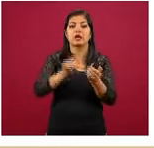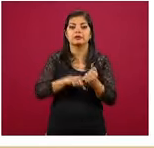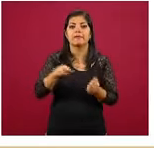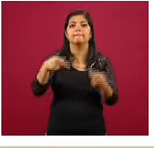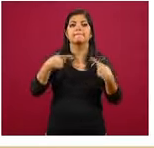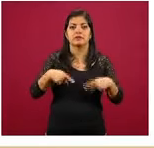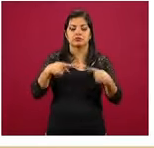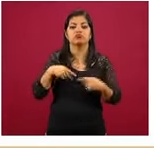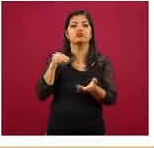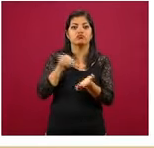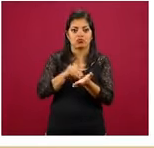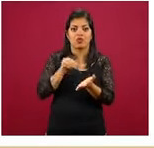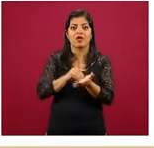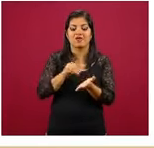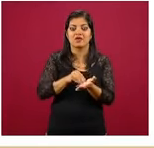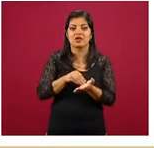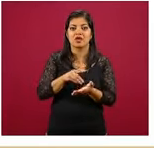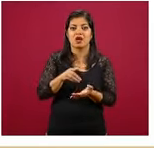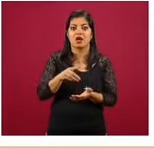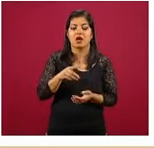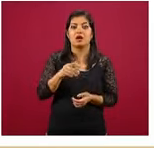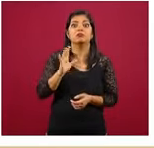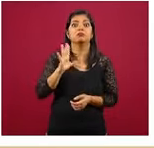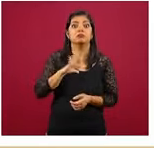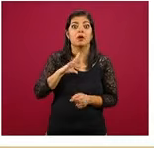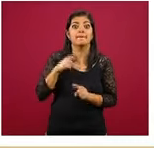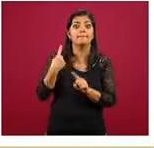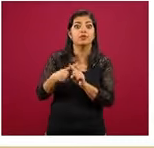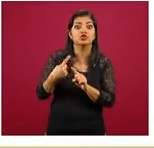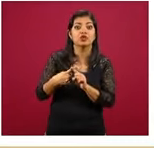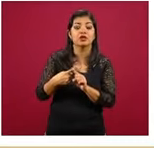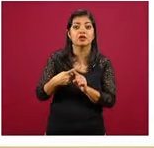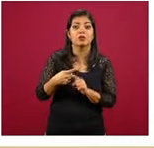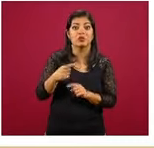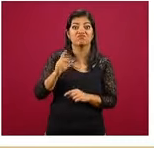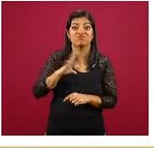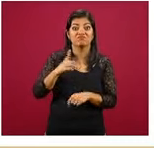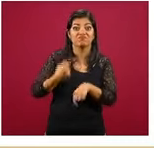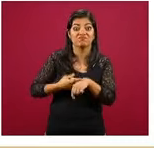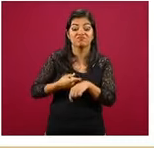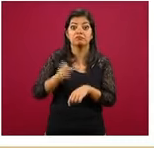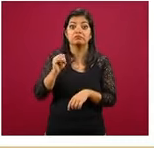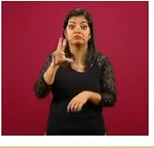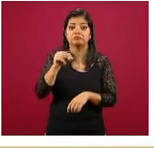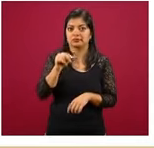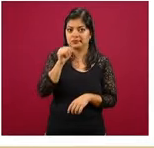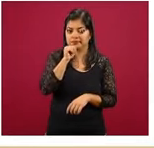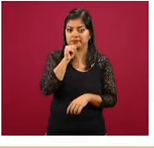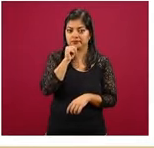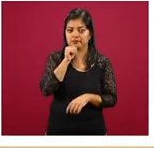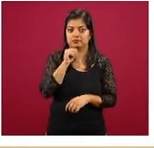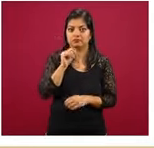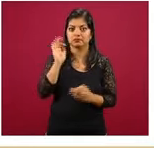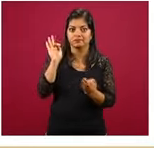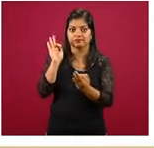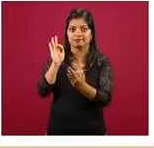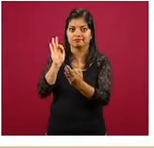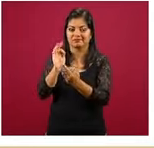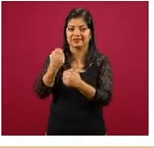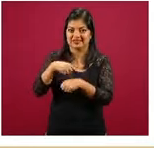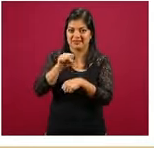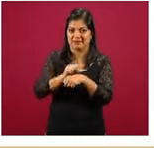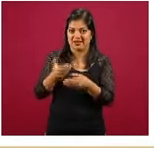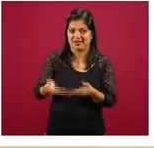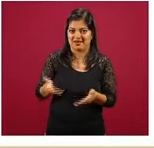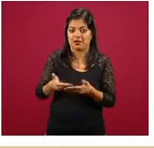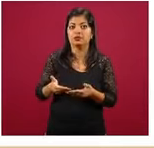todavía estamos esperando poder obtener un resultado de laboratorio. Como vemos, en la medida que nos acercamos a la semana más reciente, tenemos